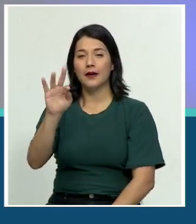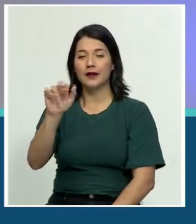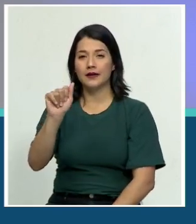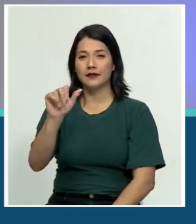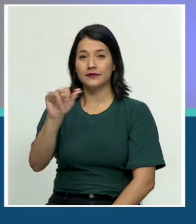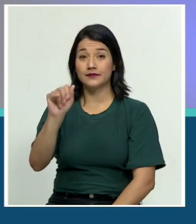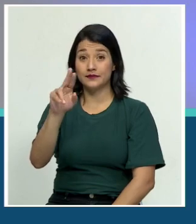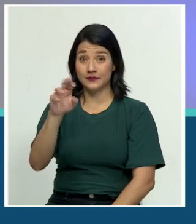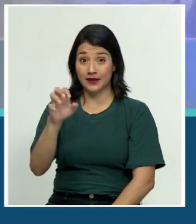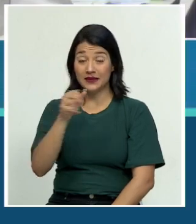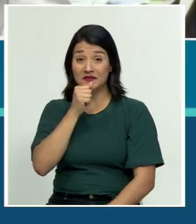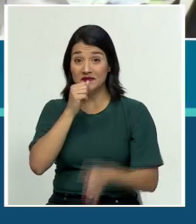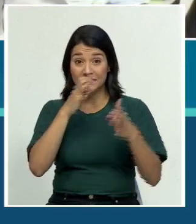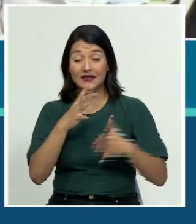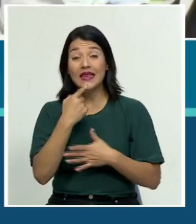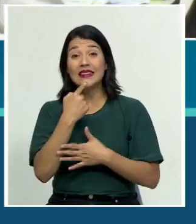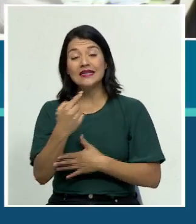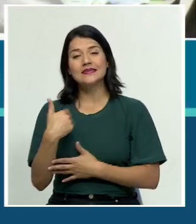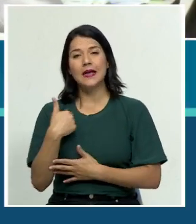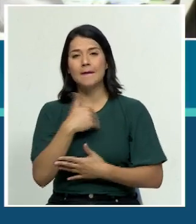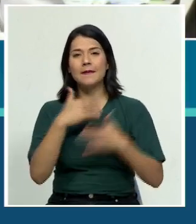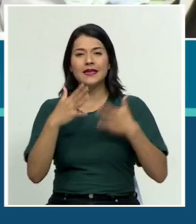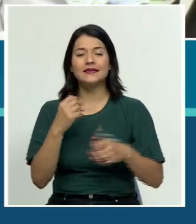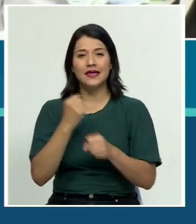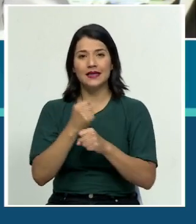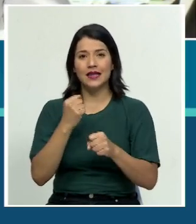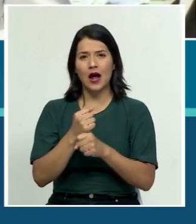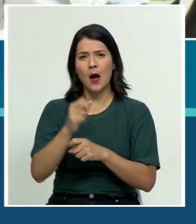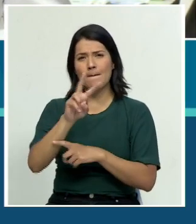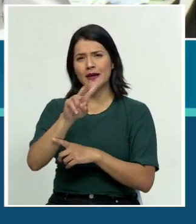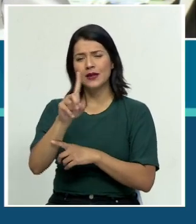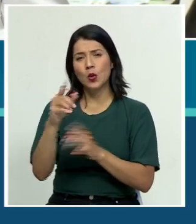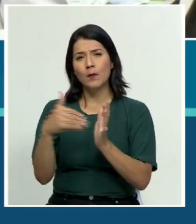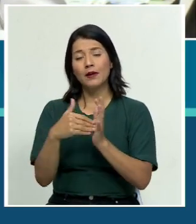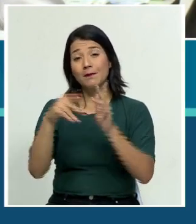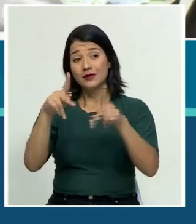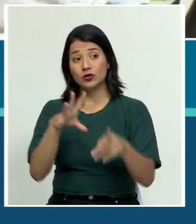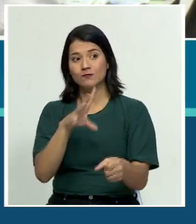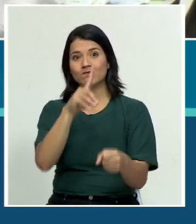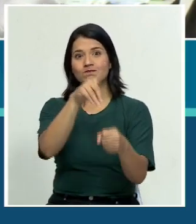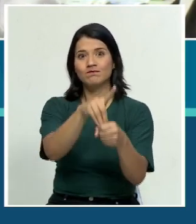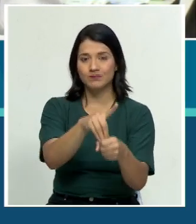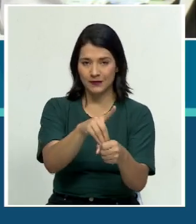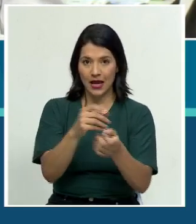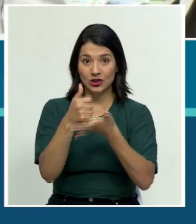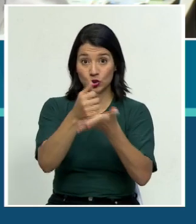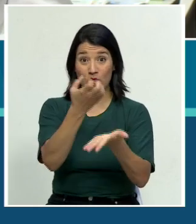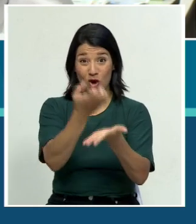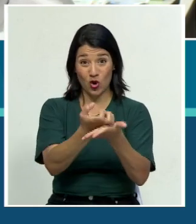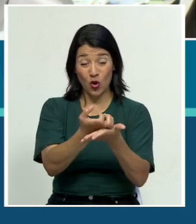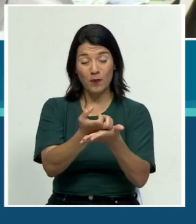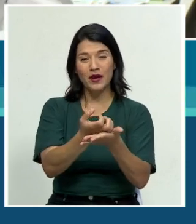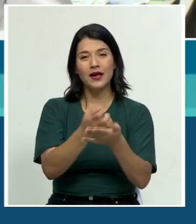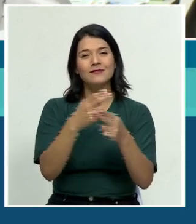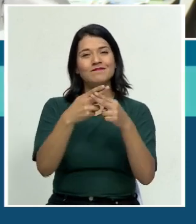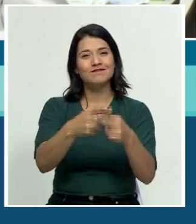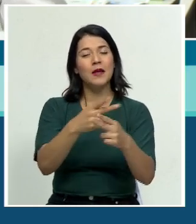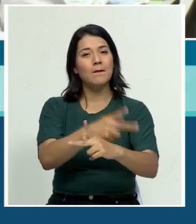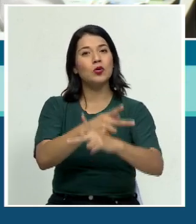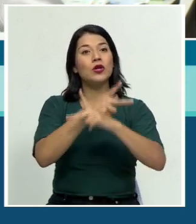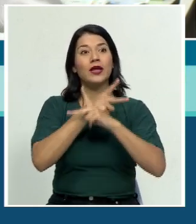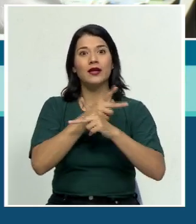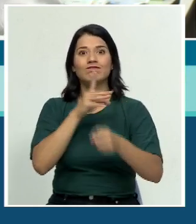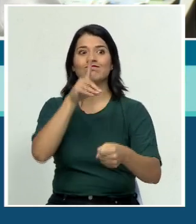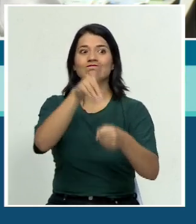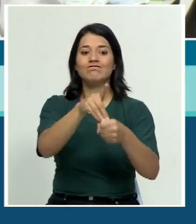poco más de 21 mil personas recibieron el bono proteger de manera errónea. Ahora el gobierno iniciará el proceso para poder hacer